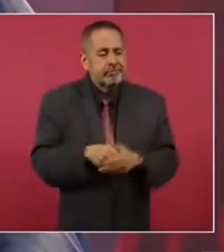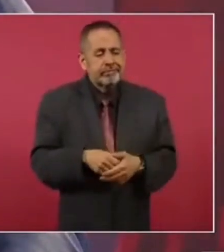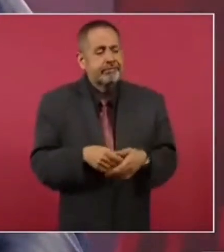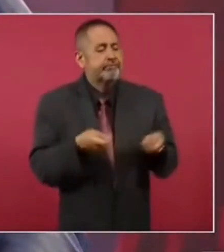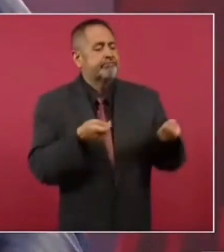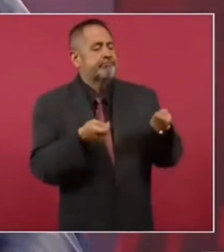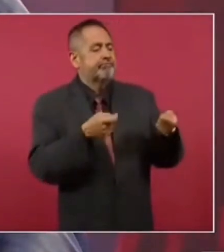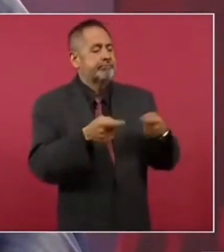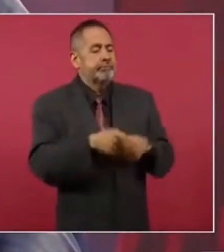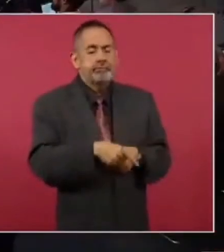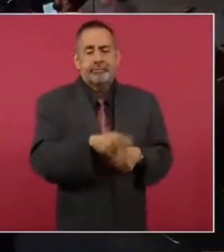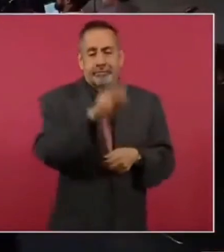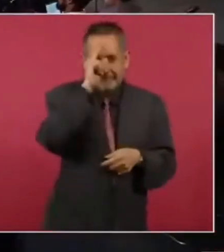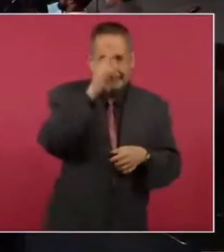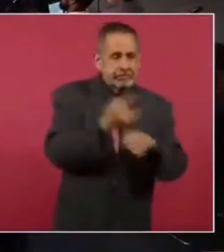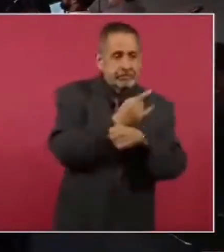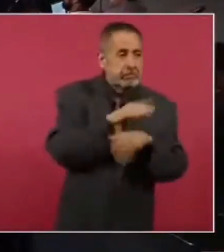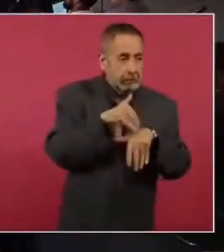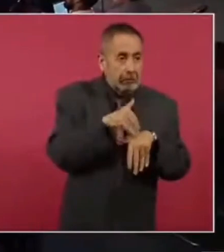intelectuales alcahuetes.